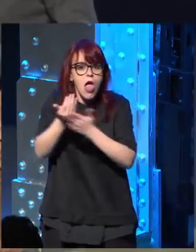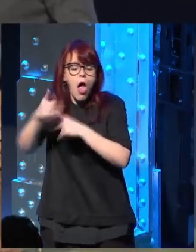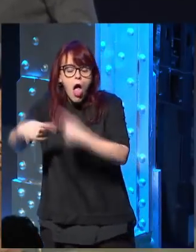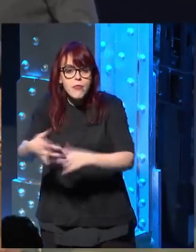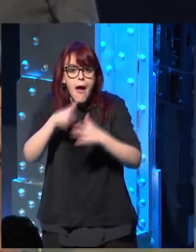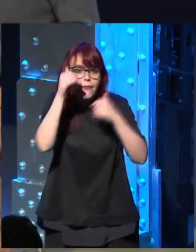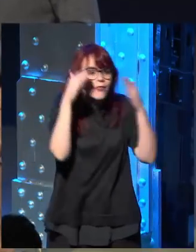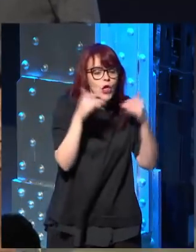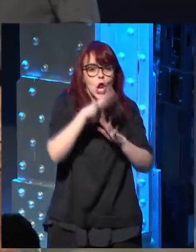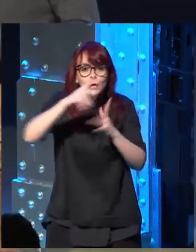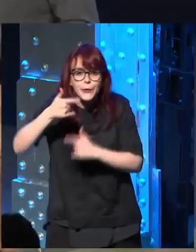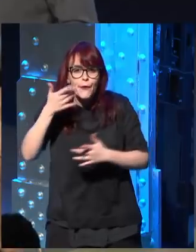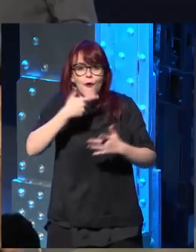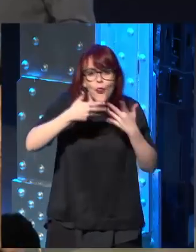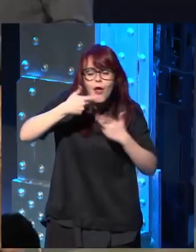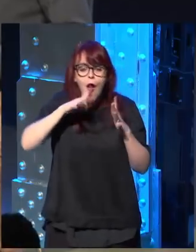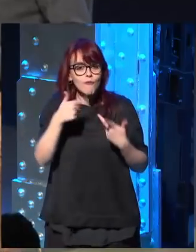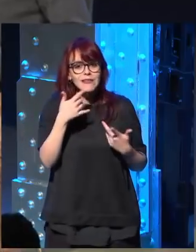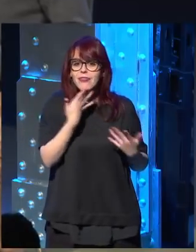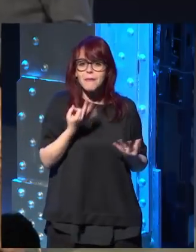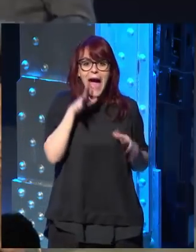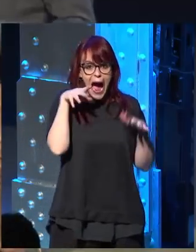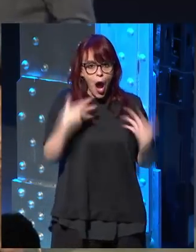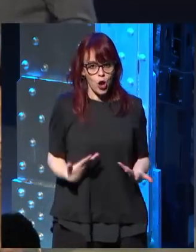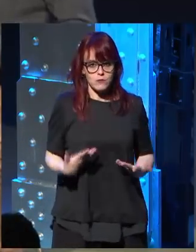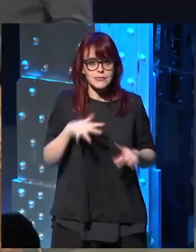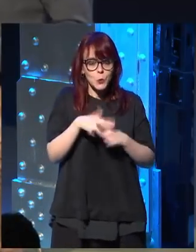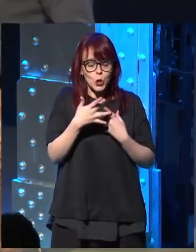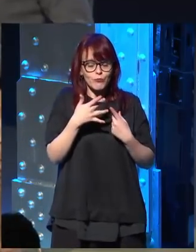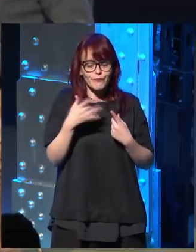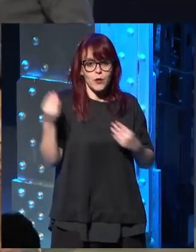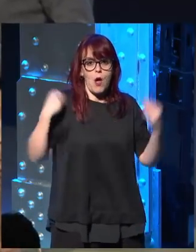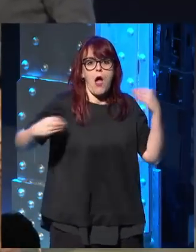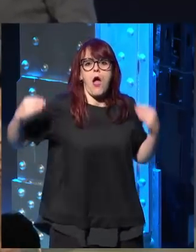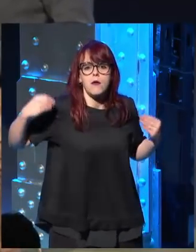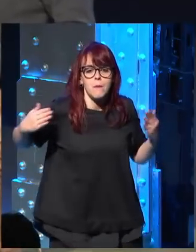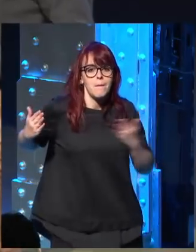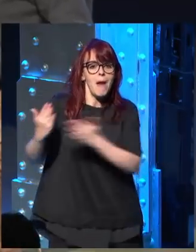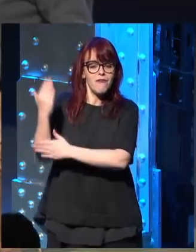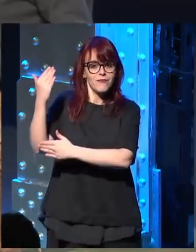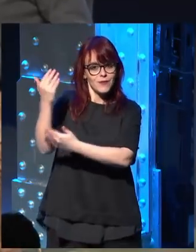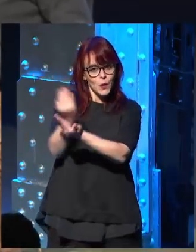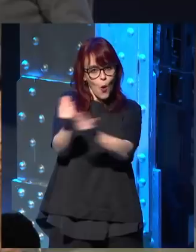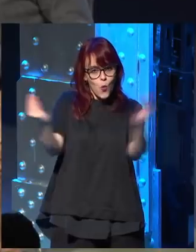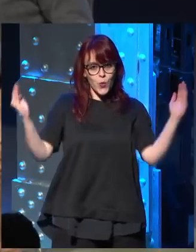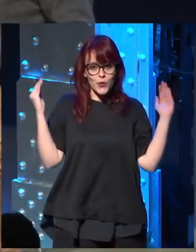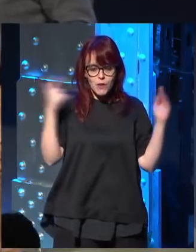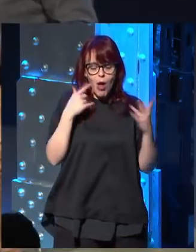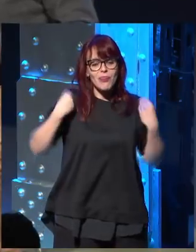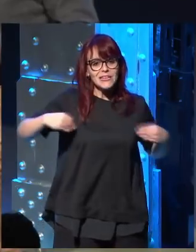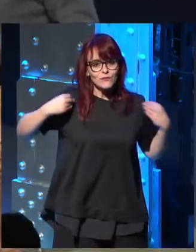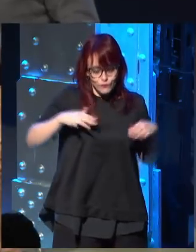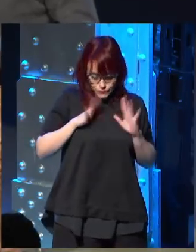Disfrutar plenamente del momento en que vives sin interferencias comerciales, digamos, ¿no? Es